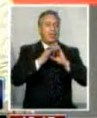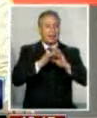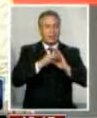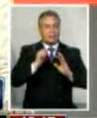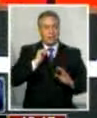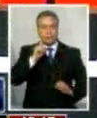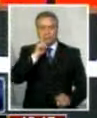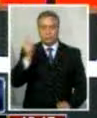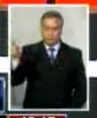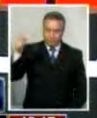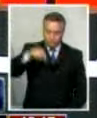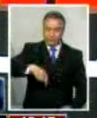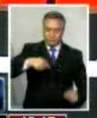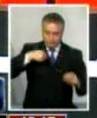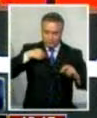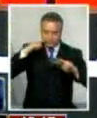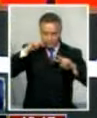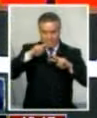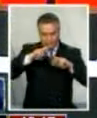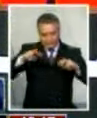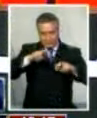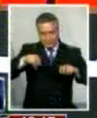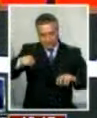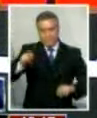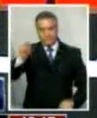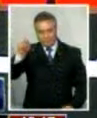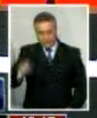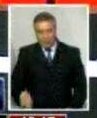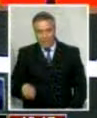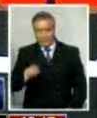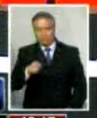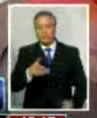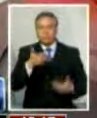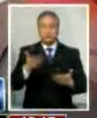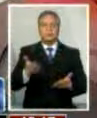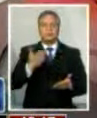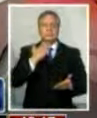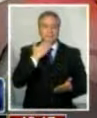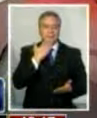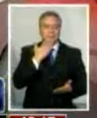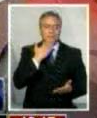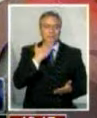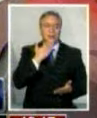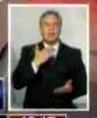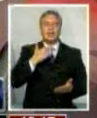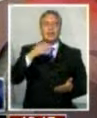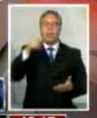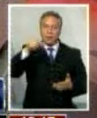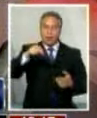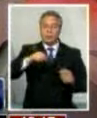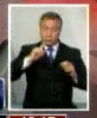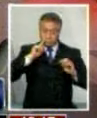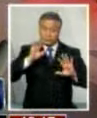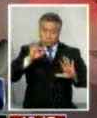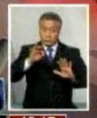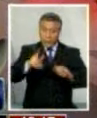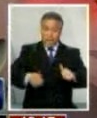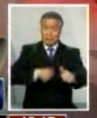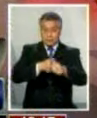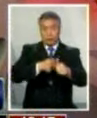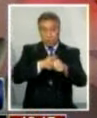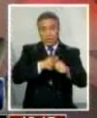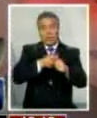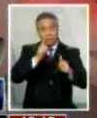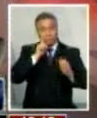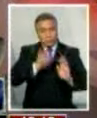con nosotros para analizar este fallo en el que ustedes también tuvieron, bueno, una parte de la investigación y la asesoría para quienes